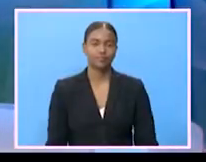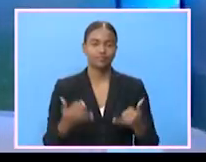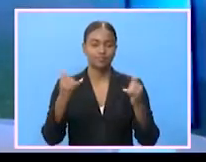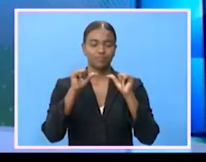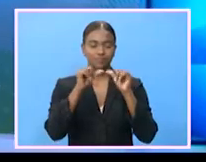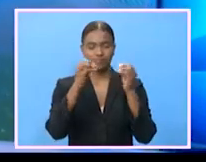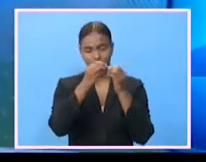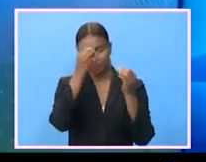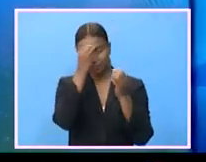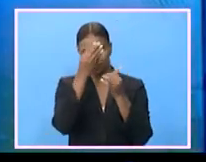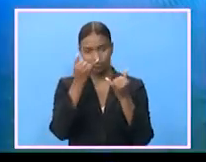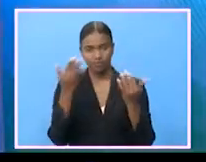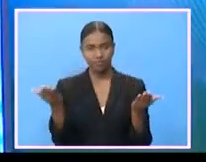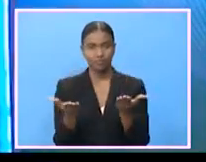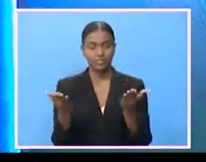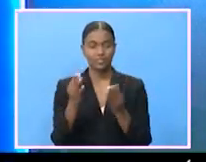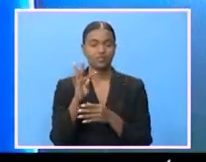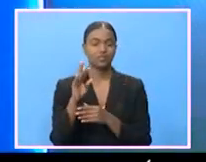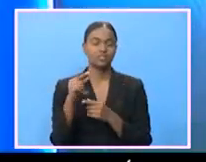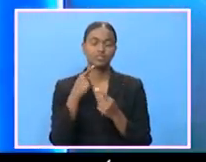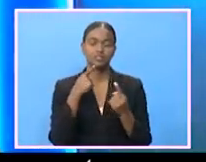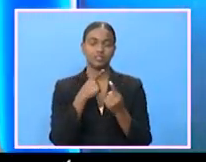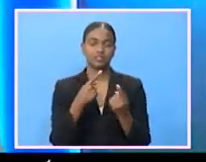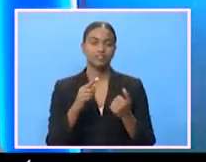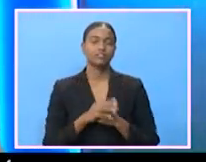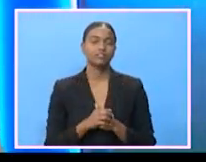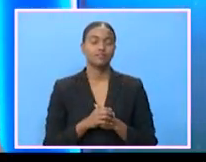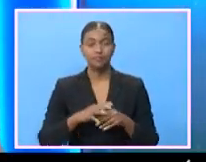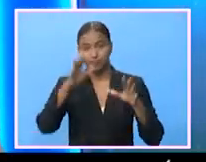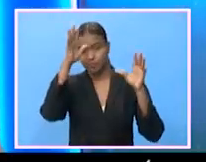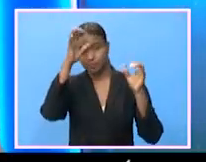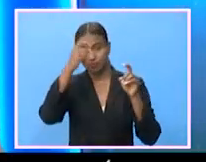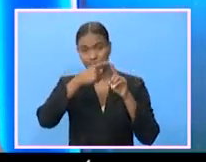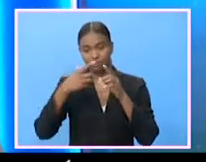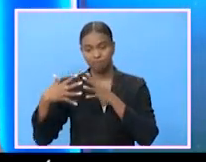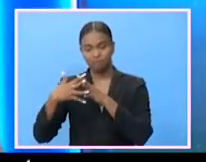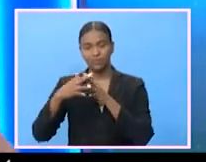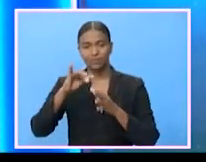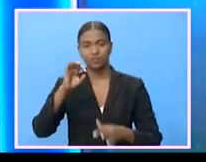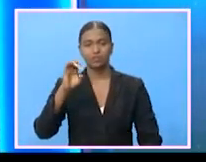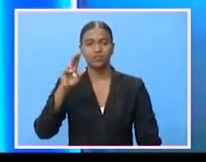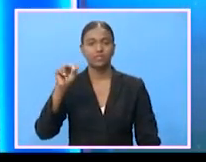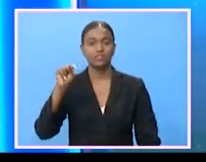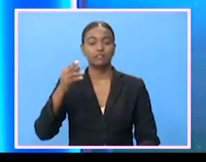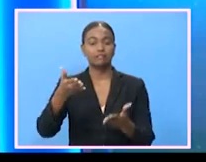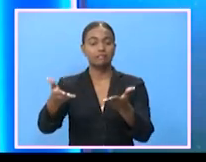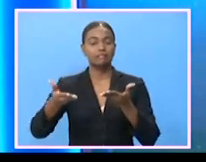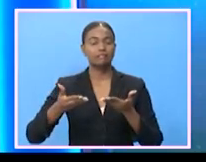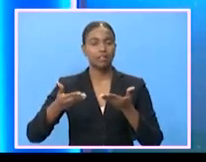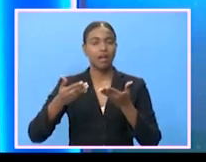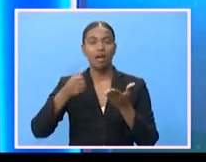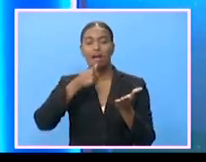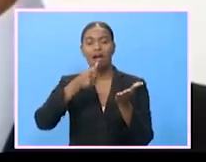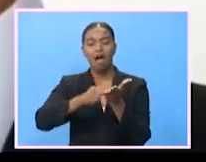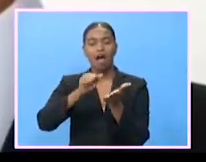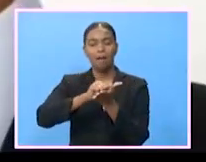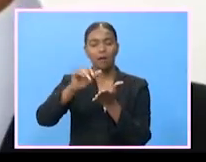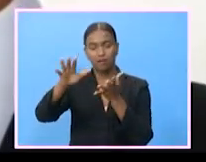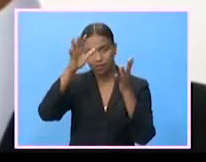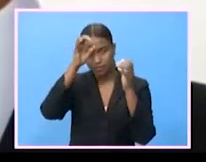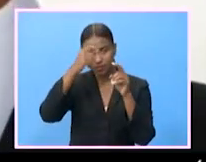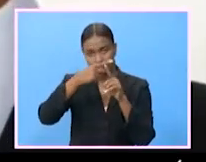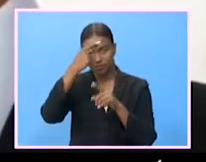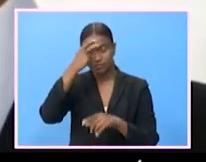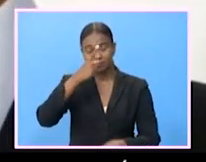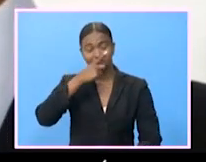Estamos de vuelta con más informaciones en 4R de Noticias. El presidente de Estados Unidos, Joe Biden, invitó a través de una carta al mandatario dominicano